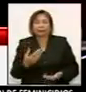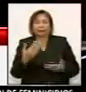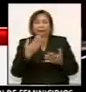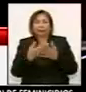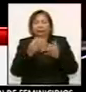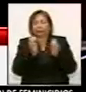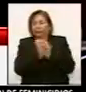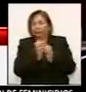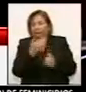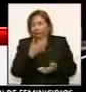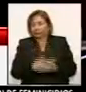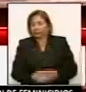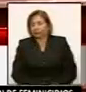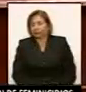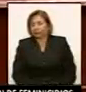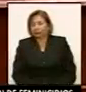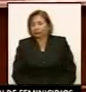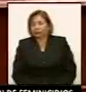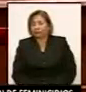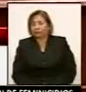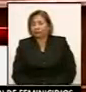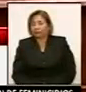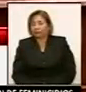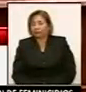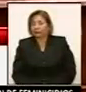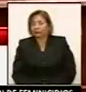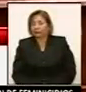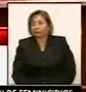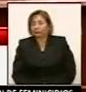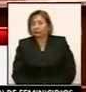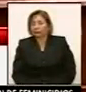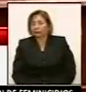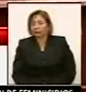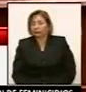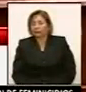tener presos. Gracias, señor presidente. Gracias, congresista. Tiene la palabra.